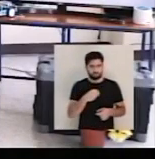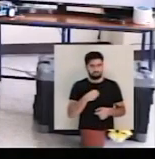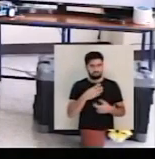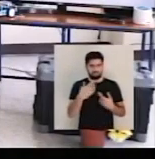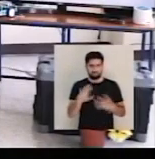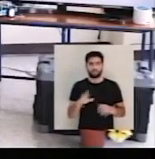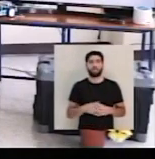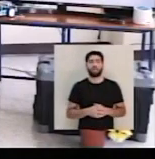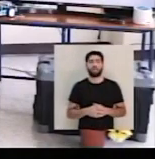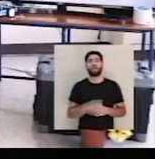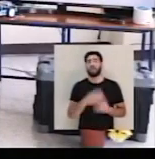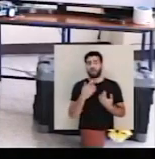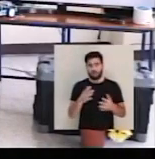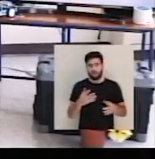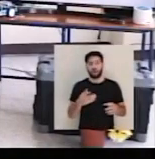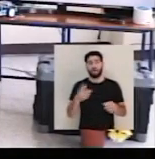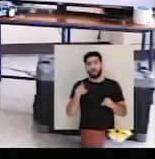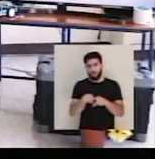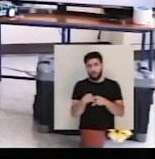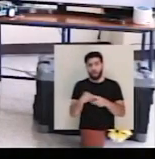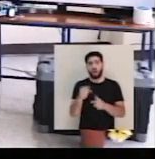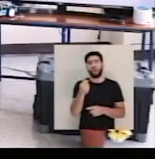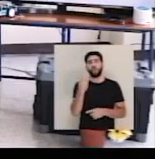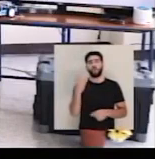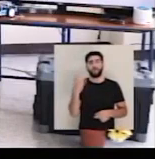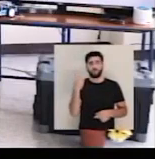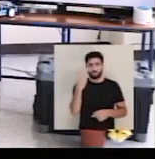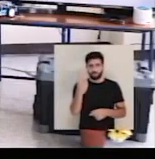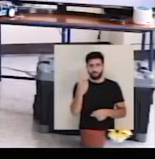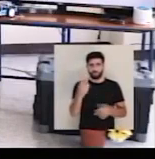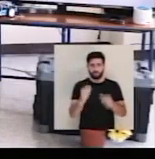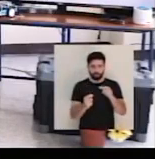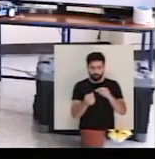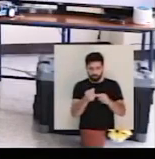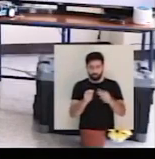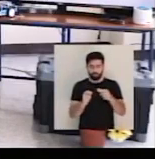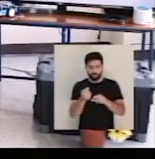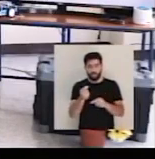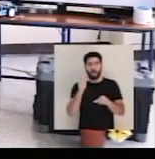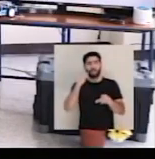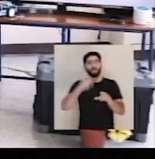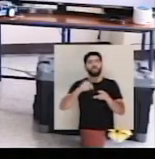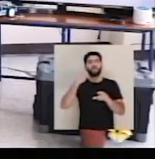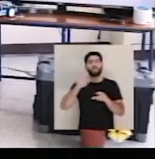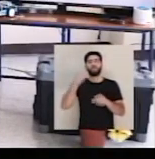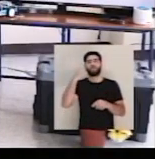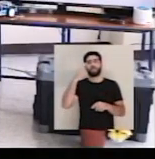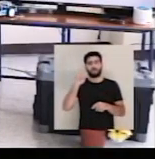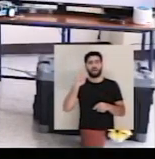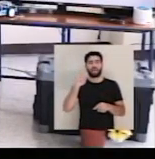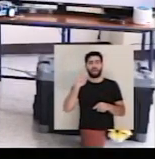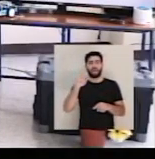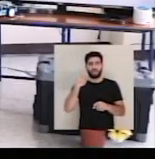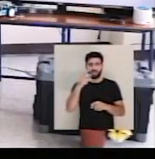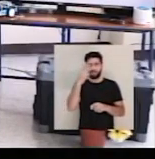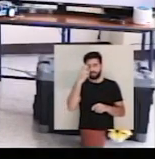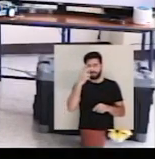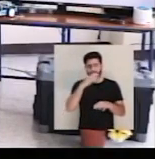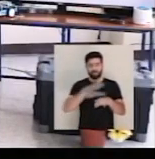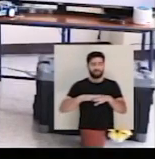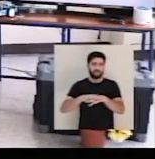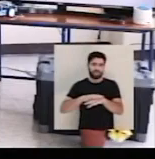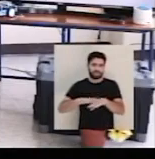también vamos con el número 2. Igual lo vamos a puntear para que nos quede